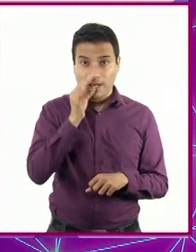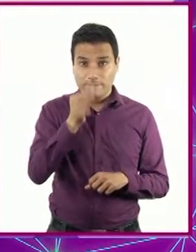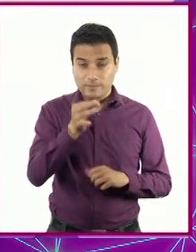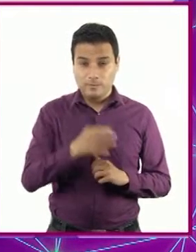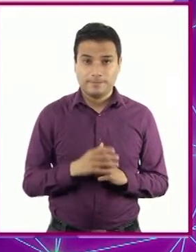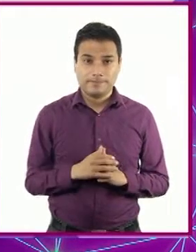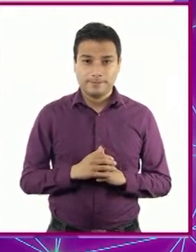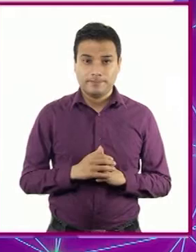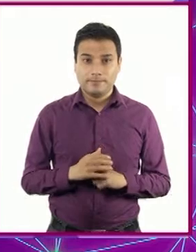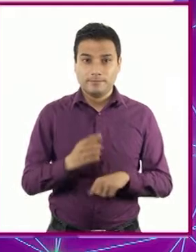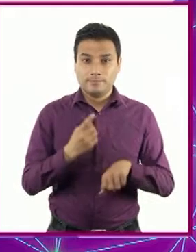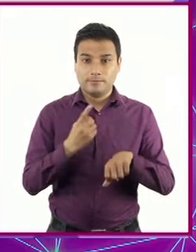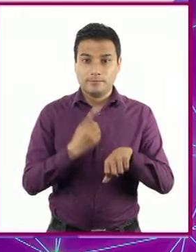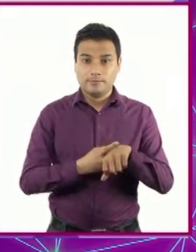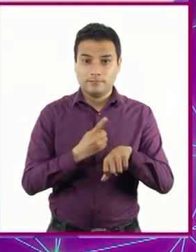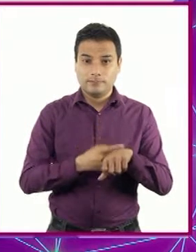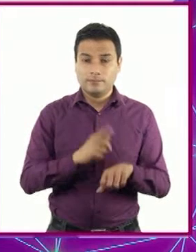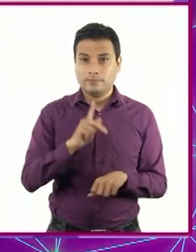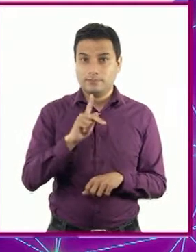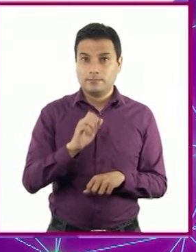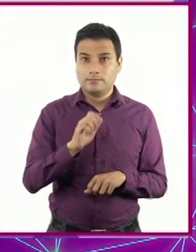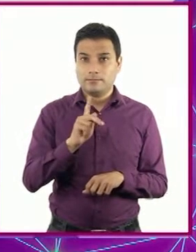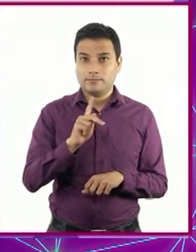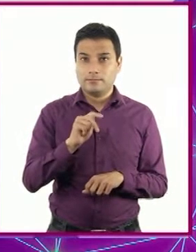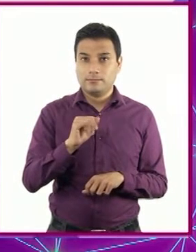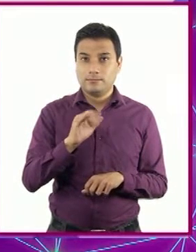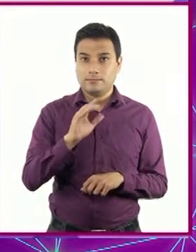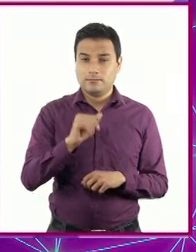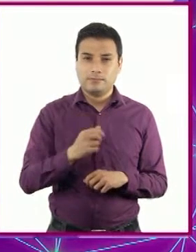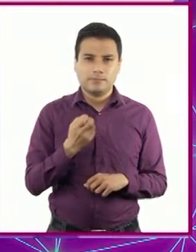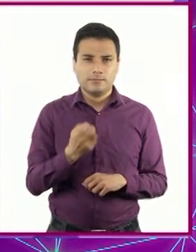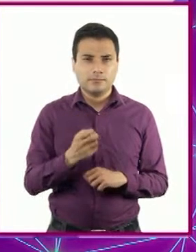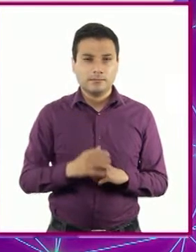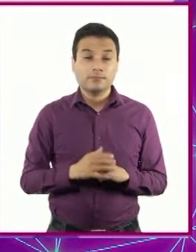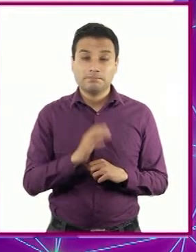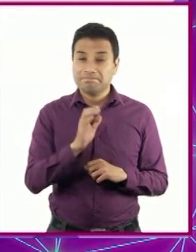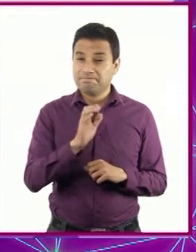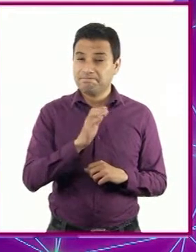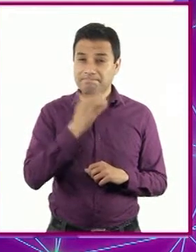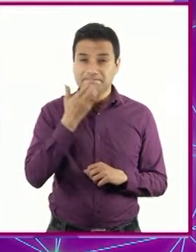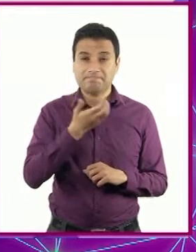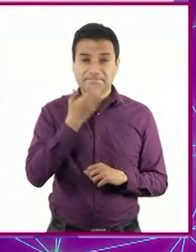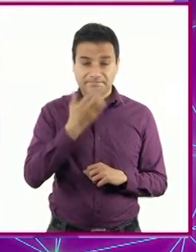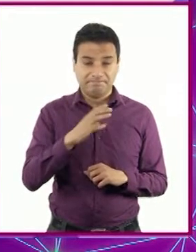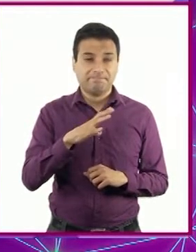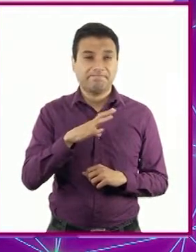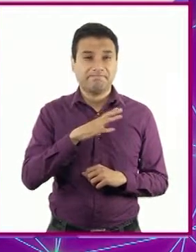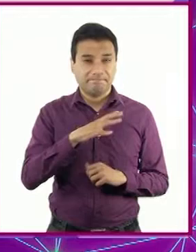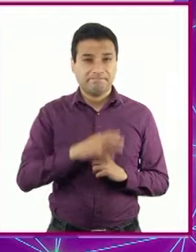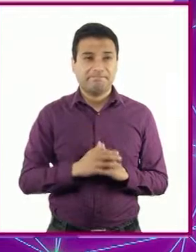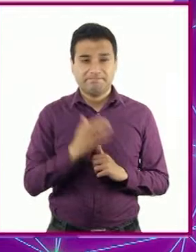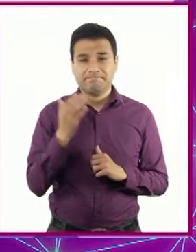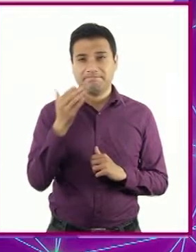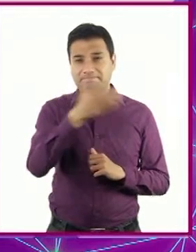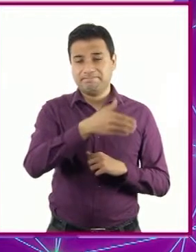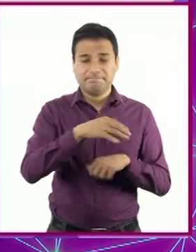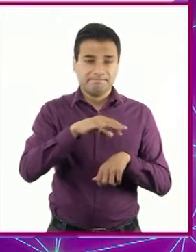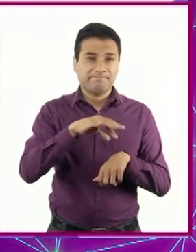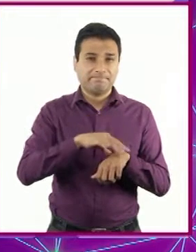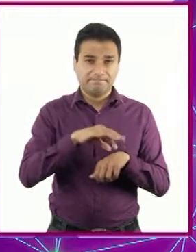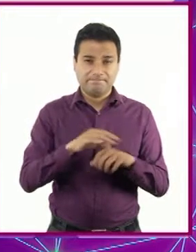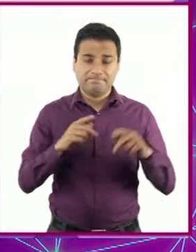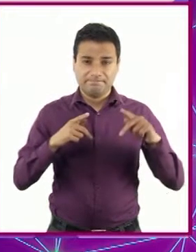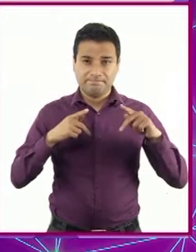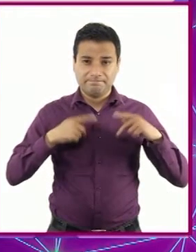enfermedad péptica o acidez estomacal constituye una de las causas más frecuentes de consulta en servicios de urgencias y